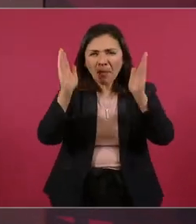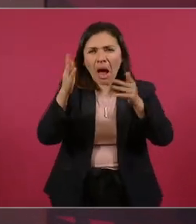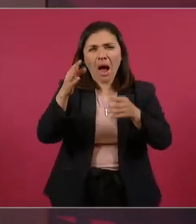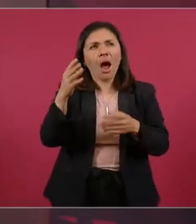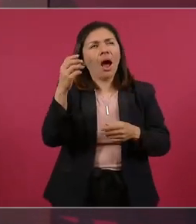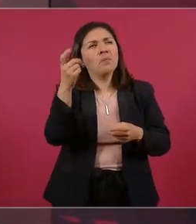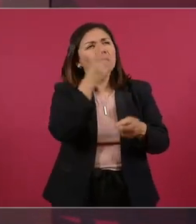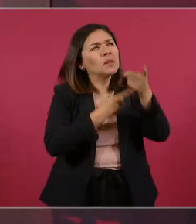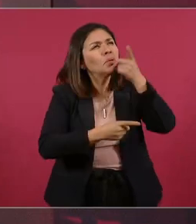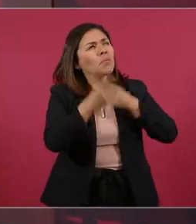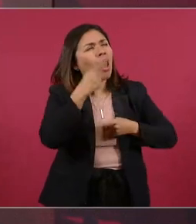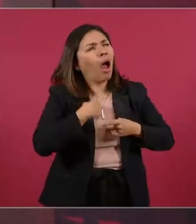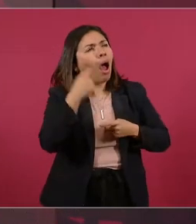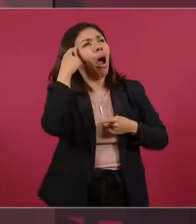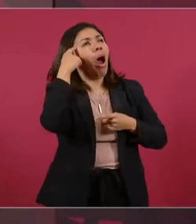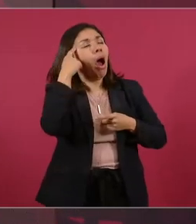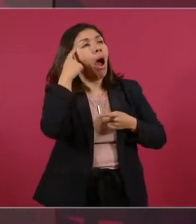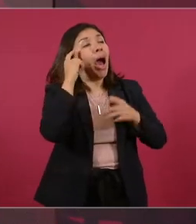No.